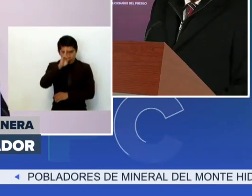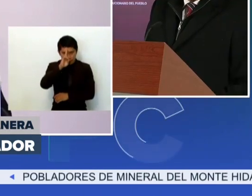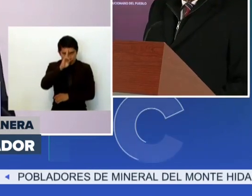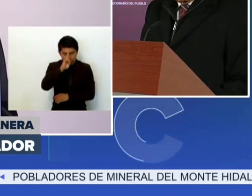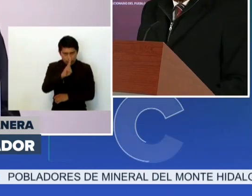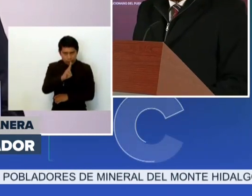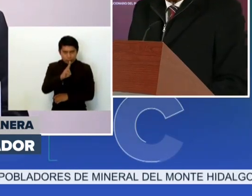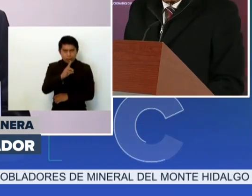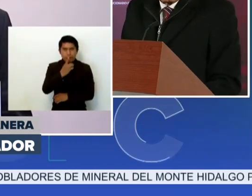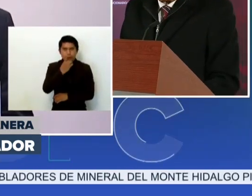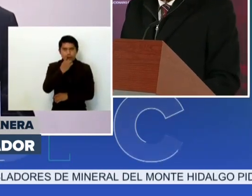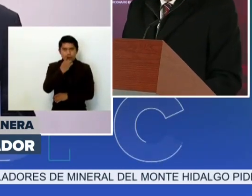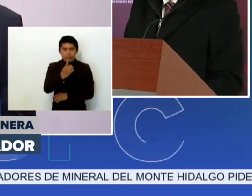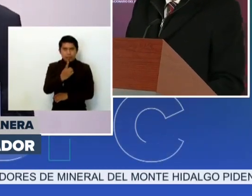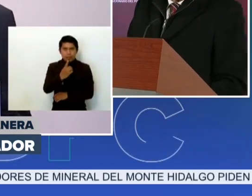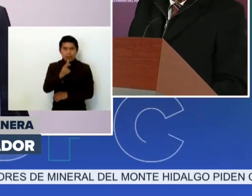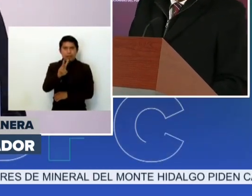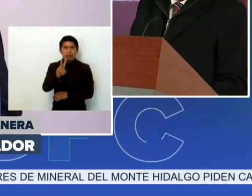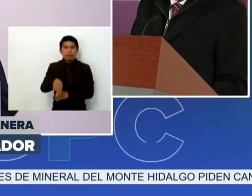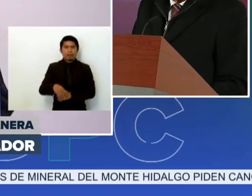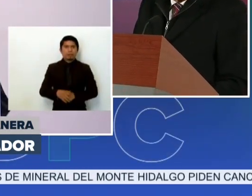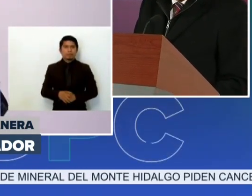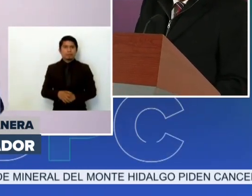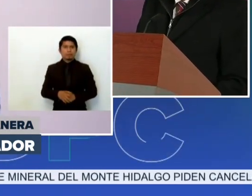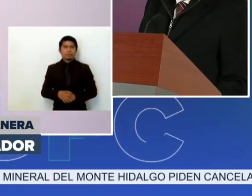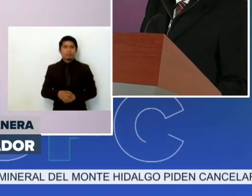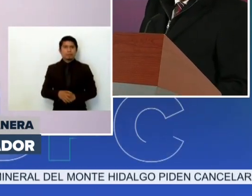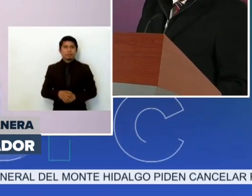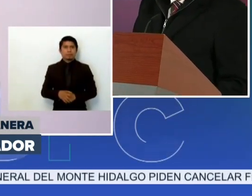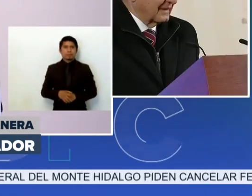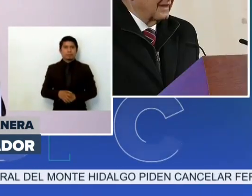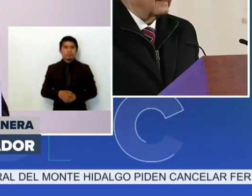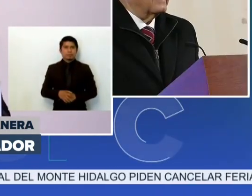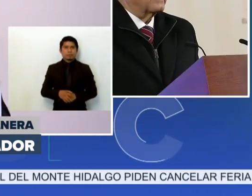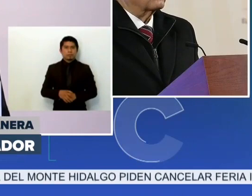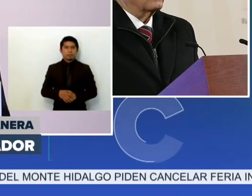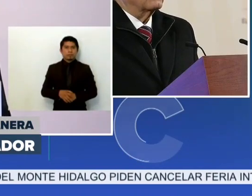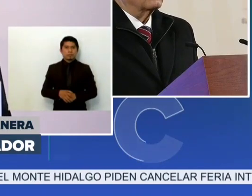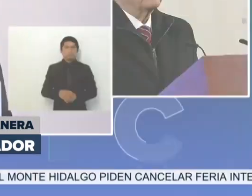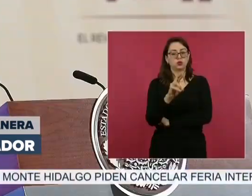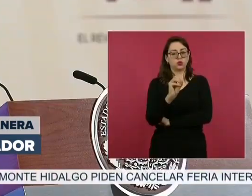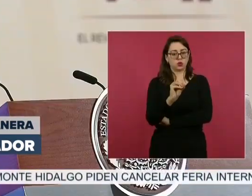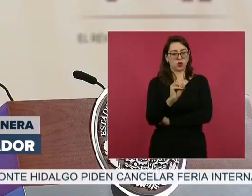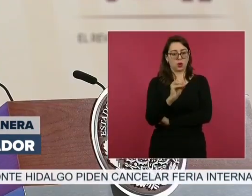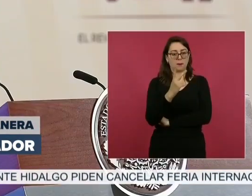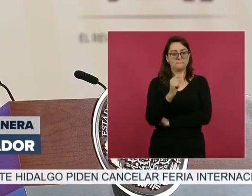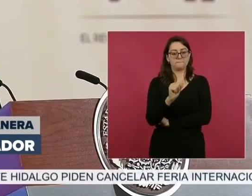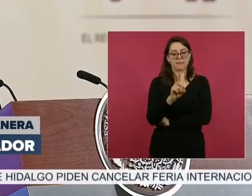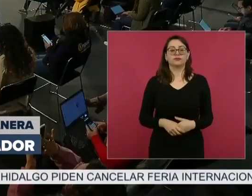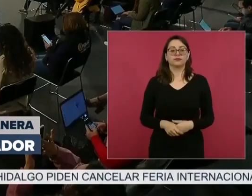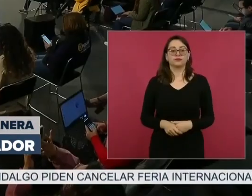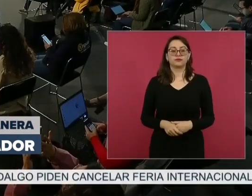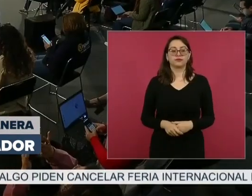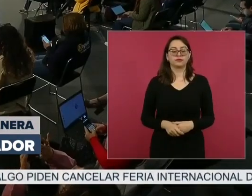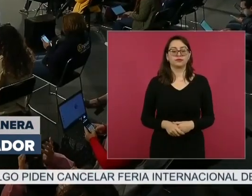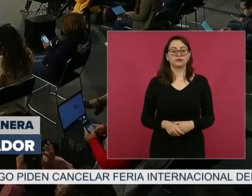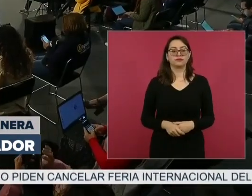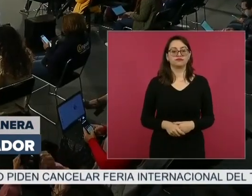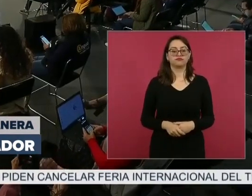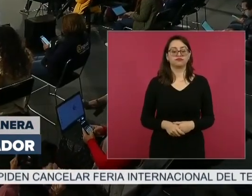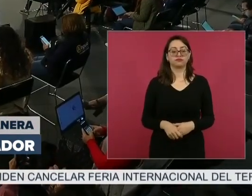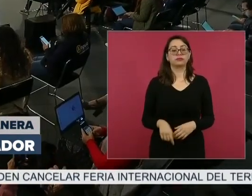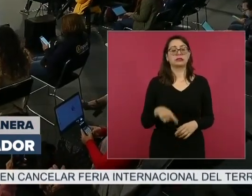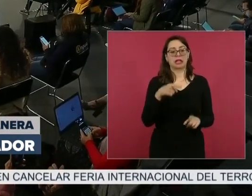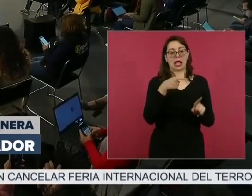abogado y maestro Félix Arturo Medina Padilla. Es el actual procurador fiscal. Va a ser el nuevo